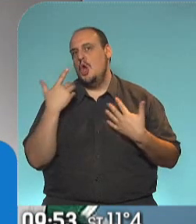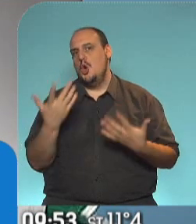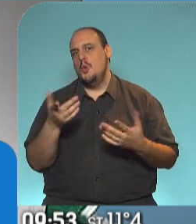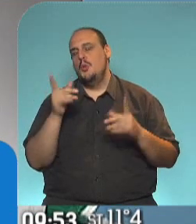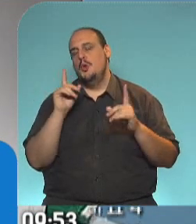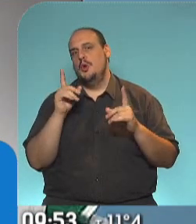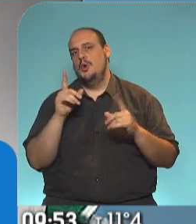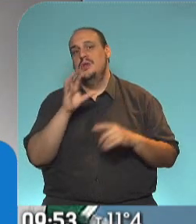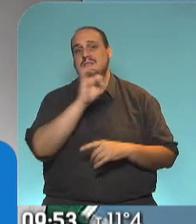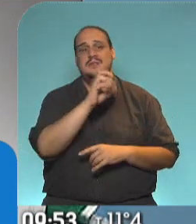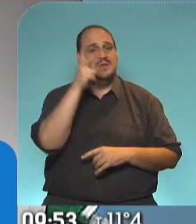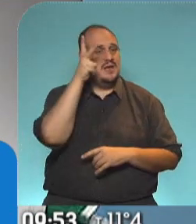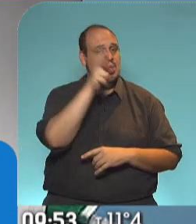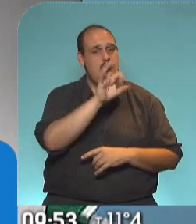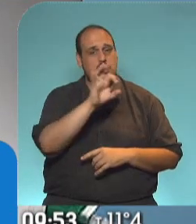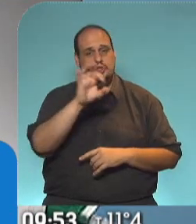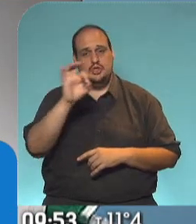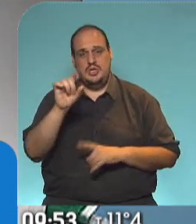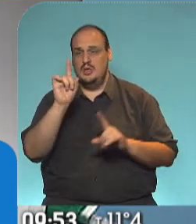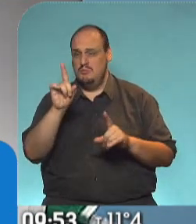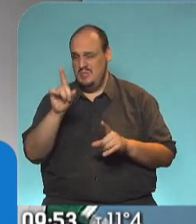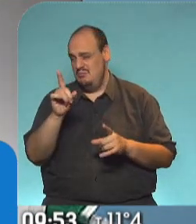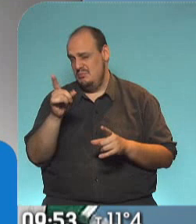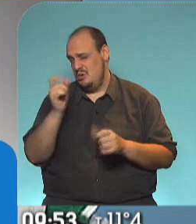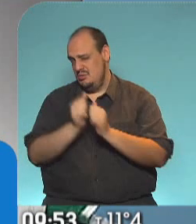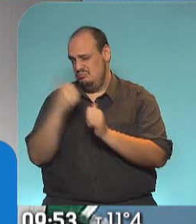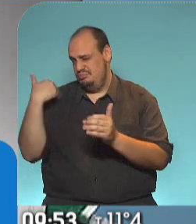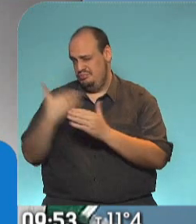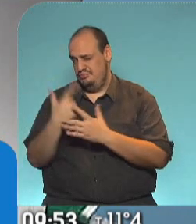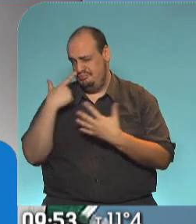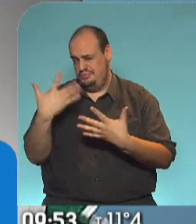funcionando el 0-800 histórico la dirección que es el 0-800